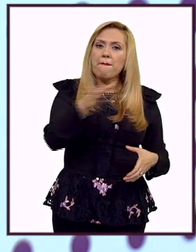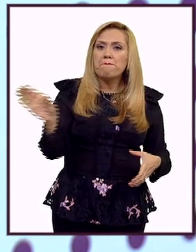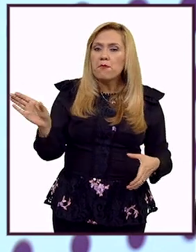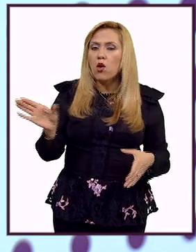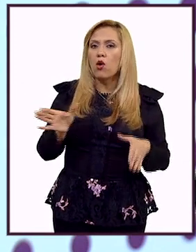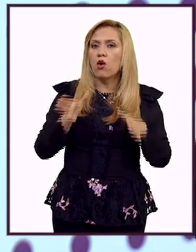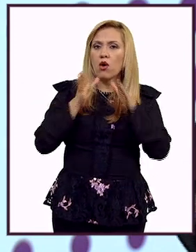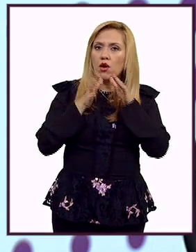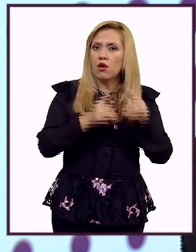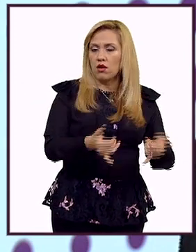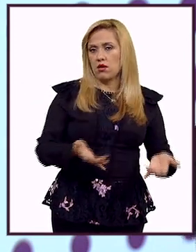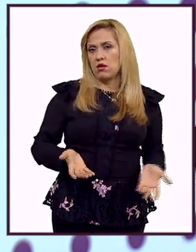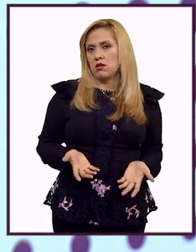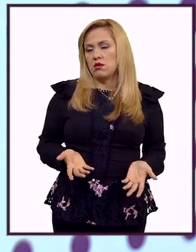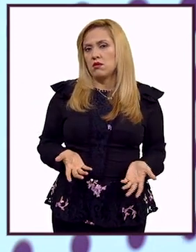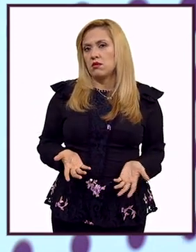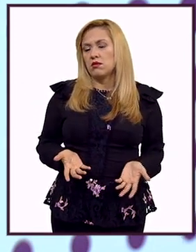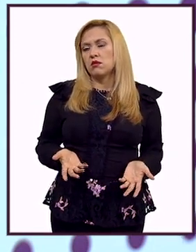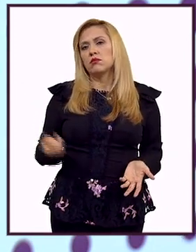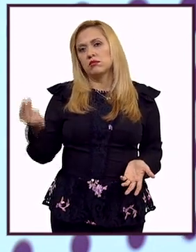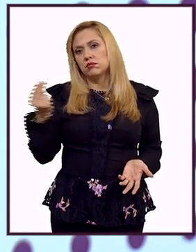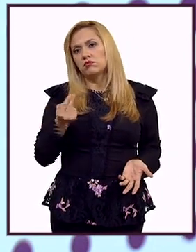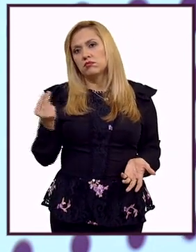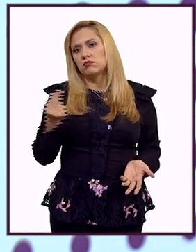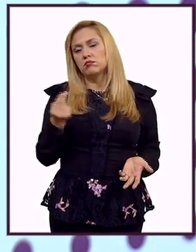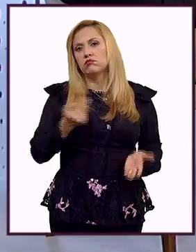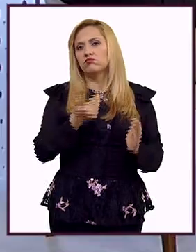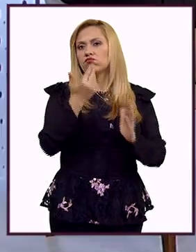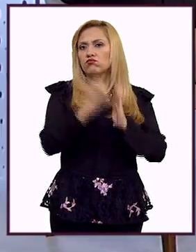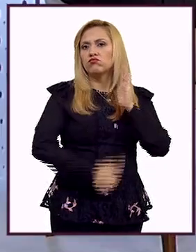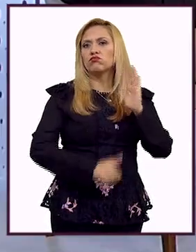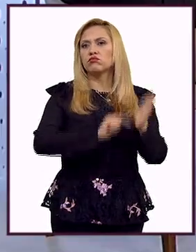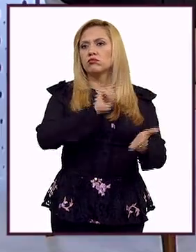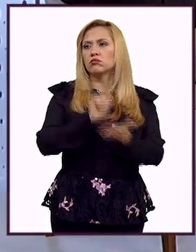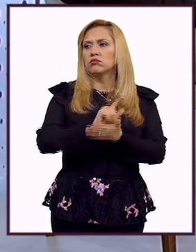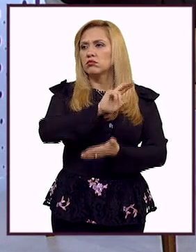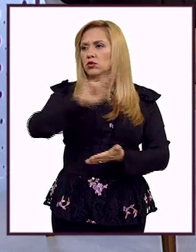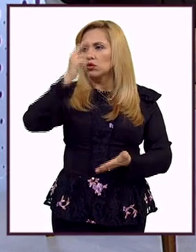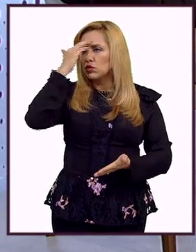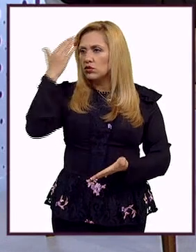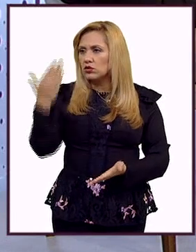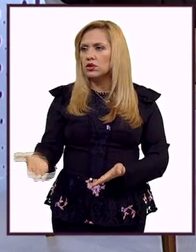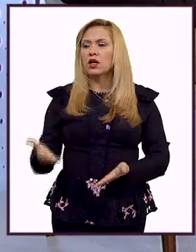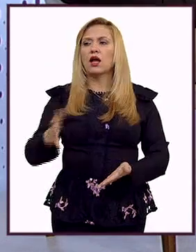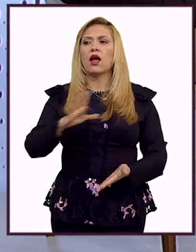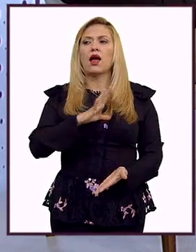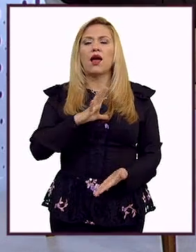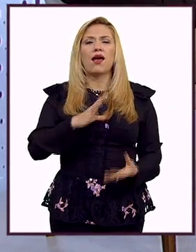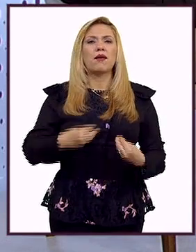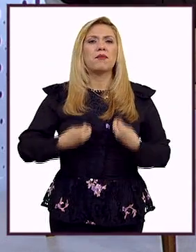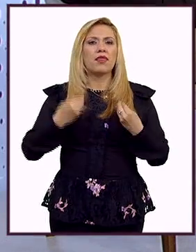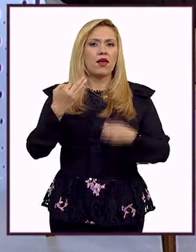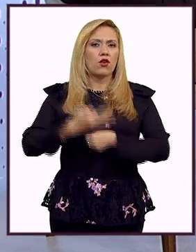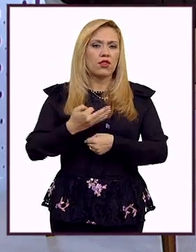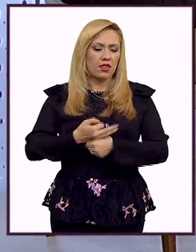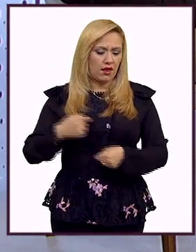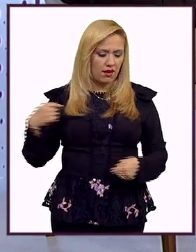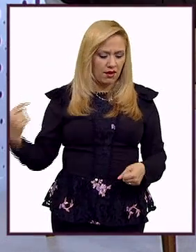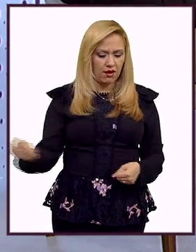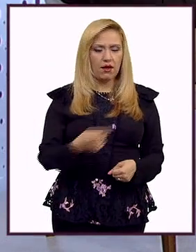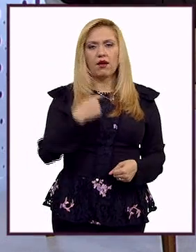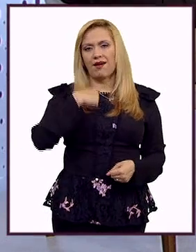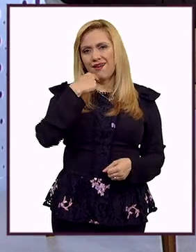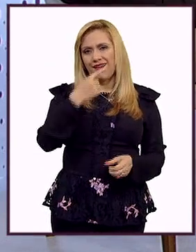comunidades campesinas. Entonces la Vía Campesina dice, necesitamos un instrumento que reconozca la situación en la que nos encontramos ahorita, ¿no? Que como ya hemos